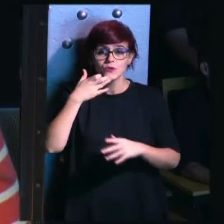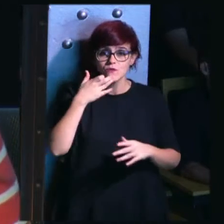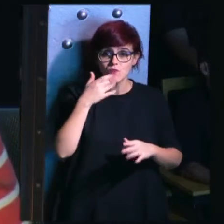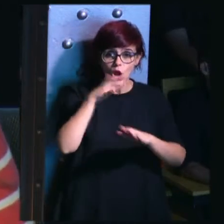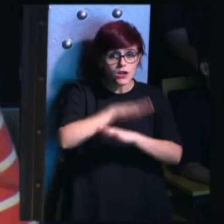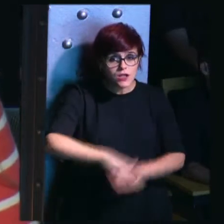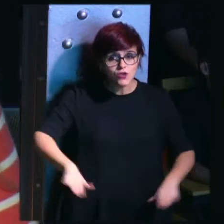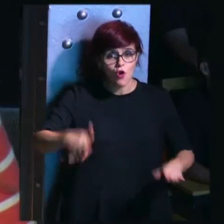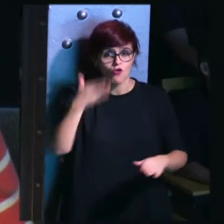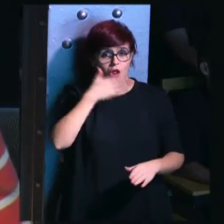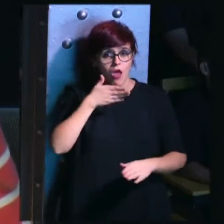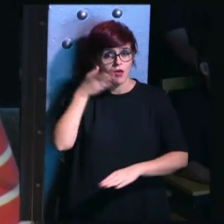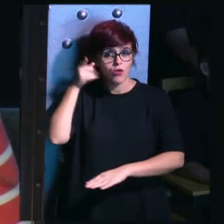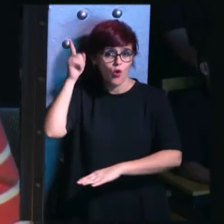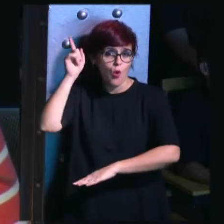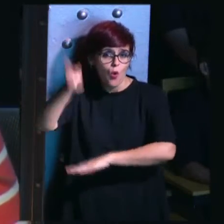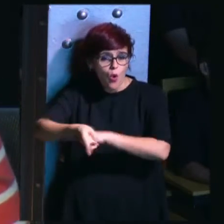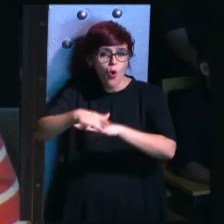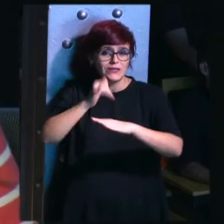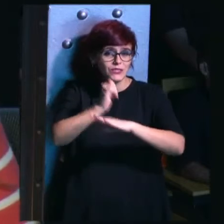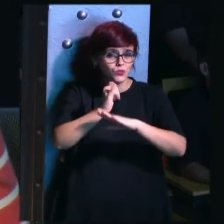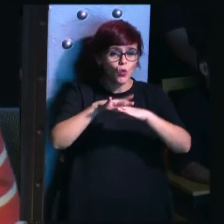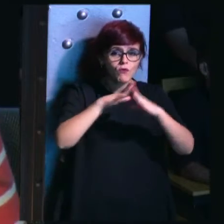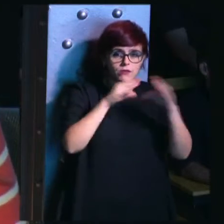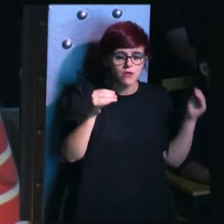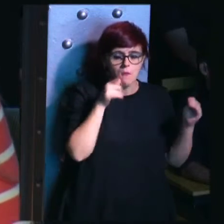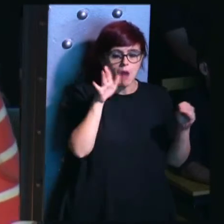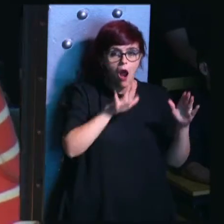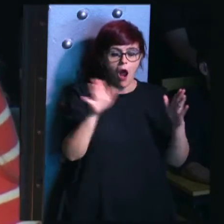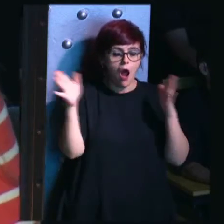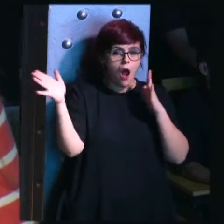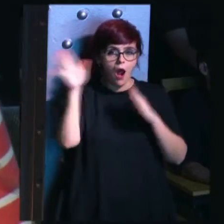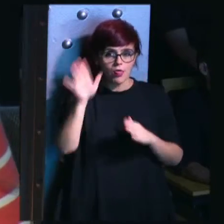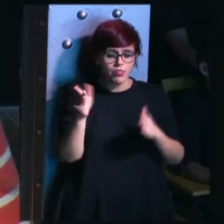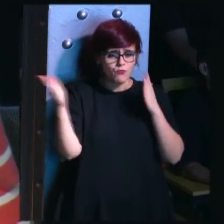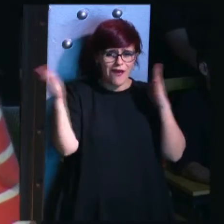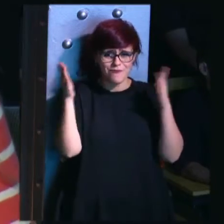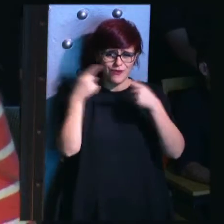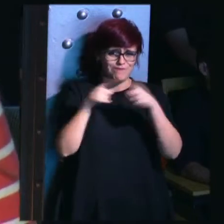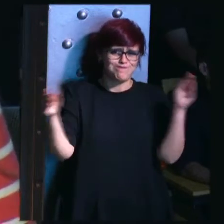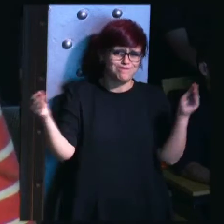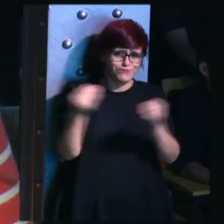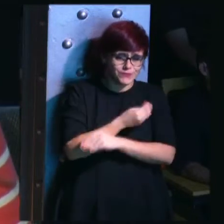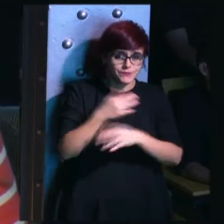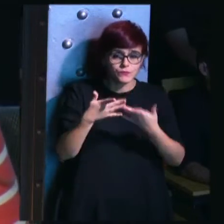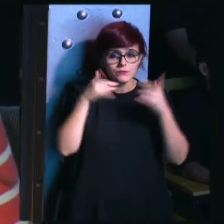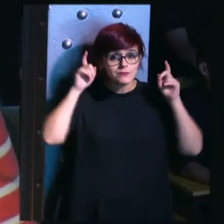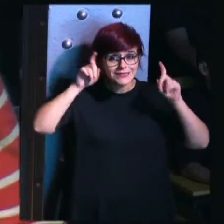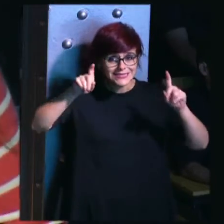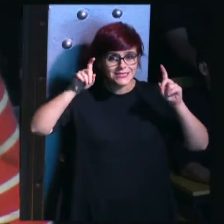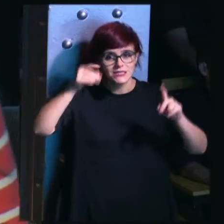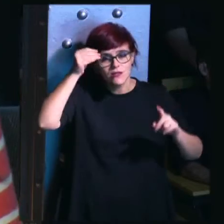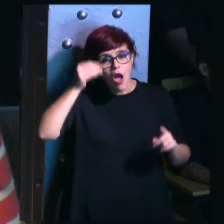o al instituto, incluso a la universidad, y parece que están viviendo en otra época, ¿no? Y les estamos enseñando ciertos